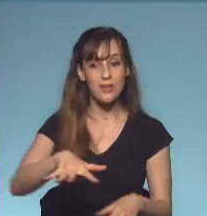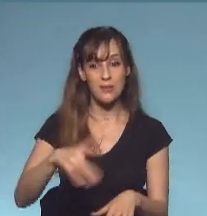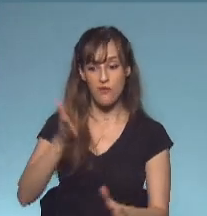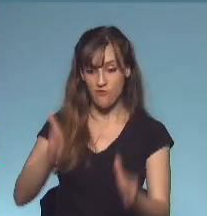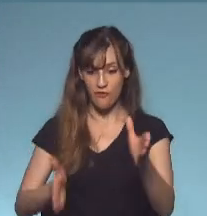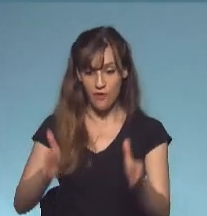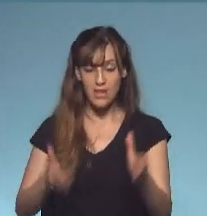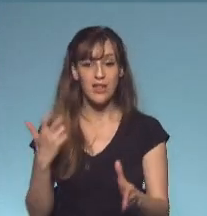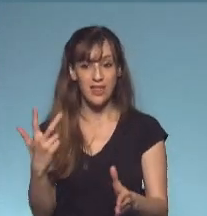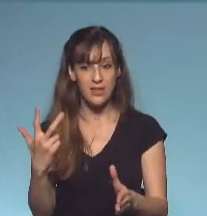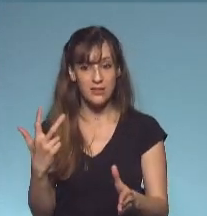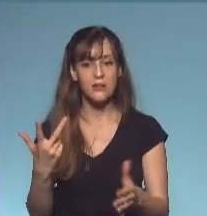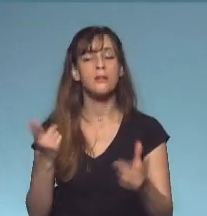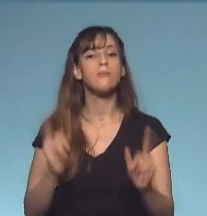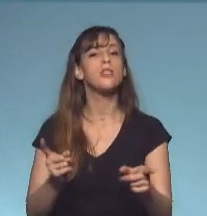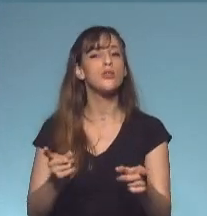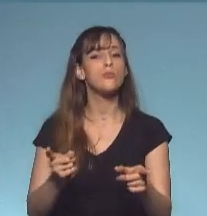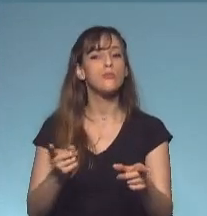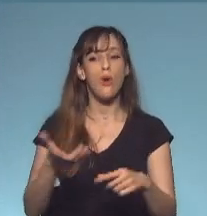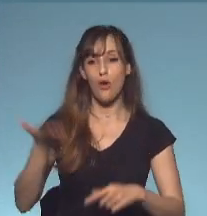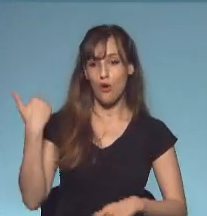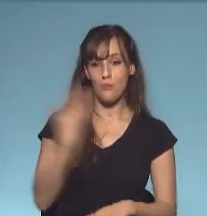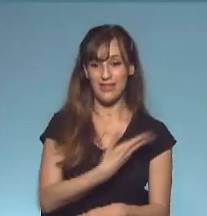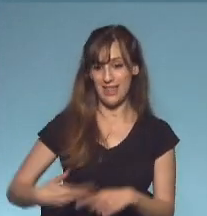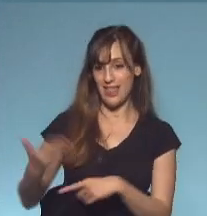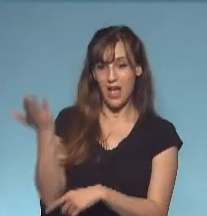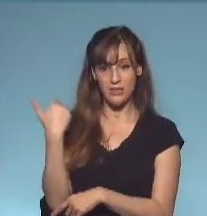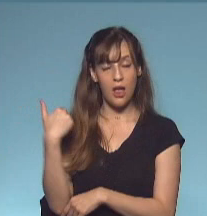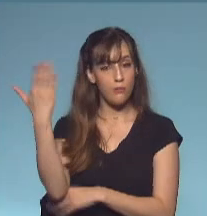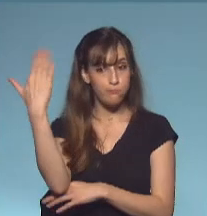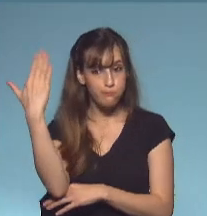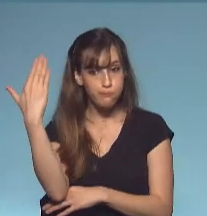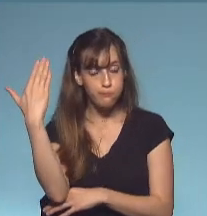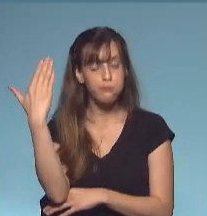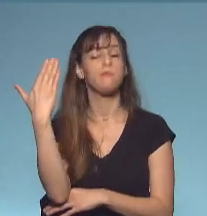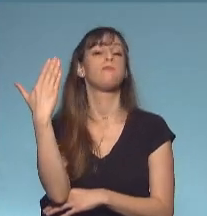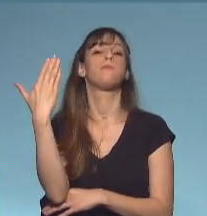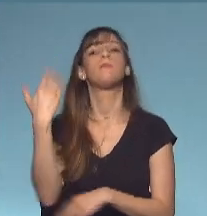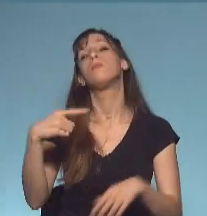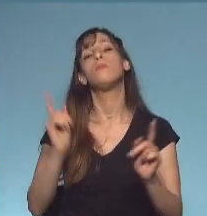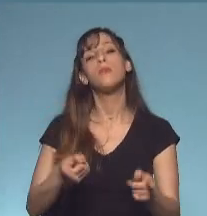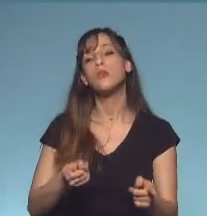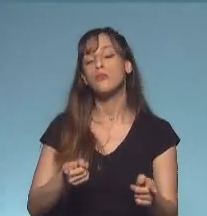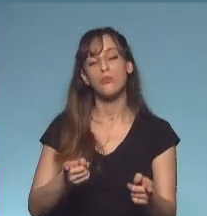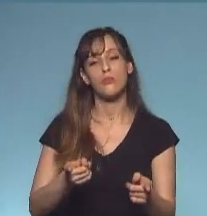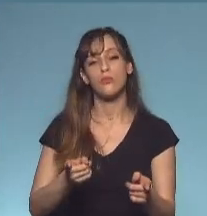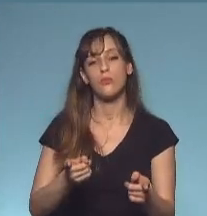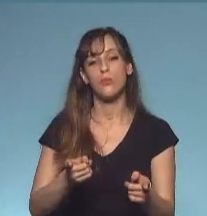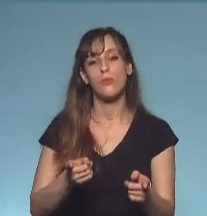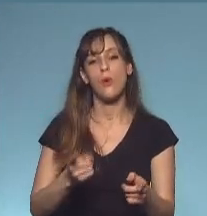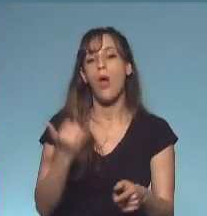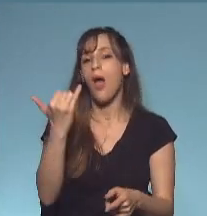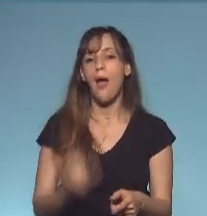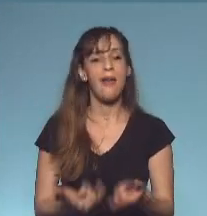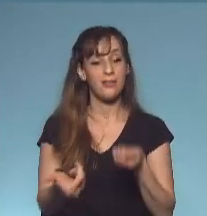coinciden con lo anunciado por el presidente ayer, al igual que lo que dijo Nación, tiene un cierre